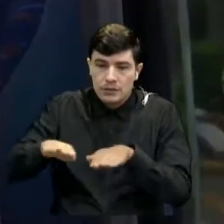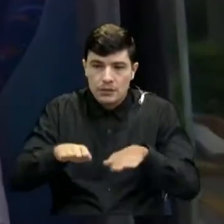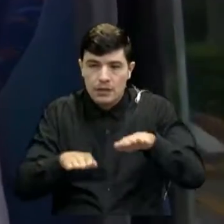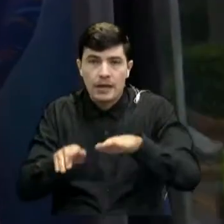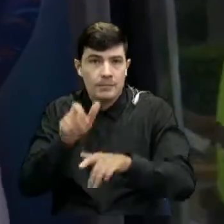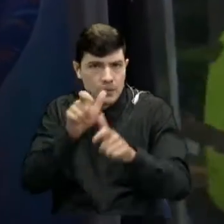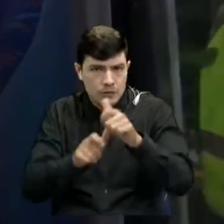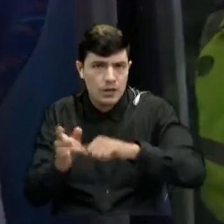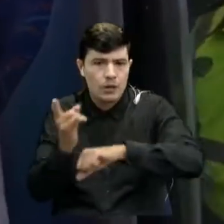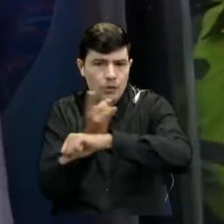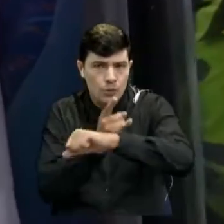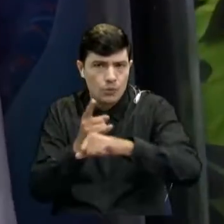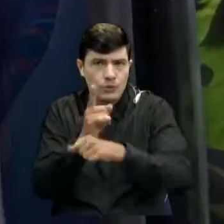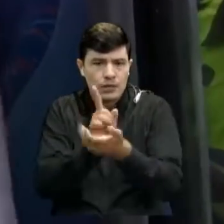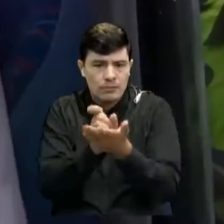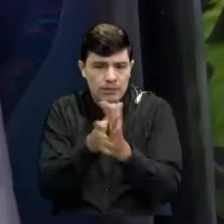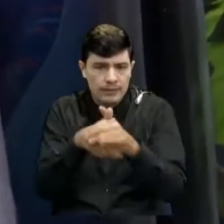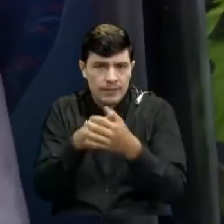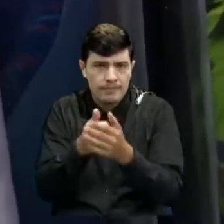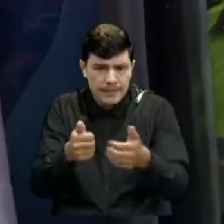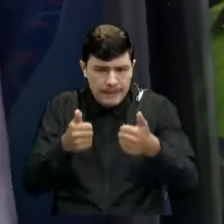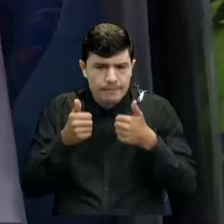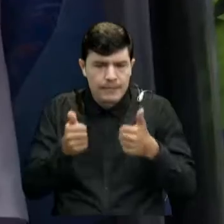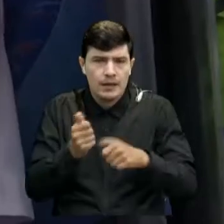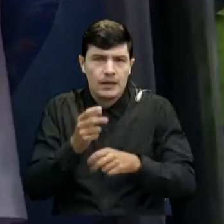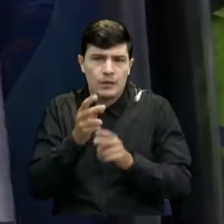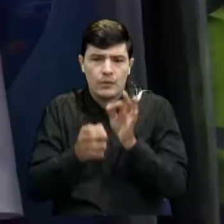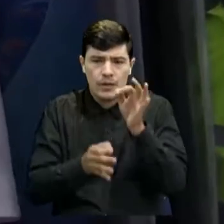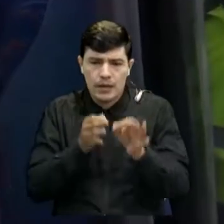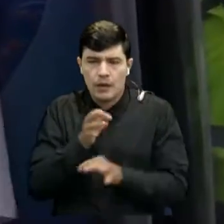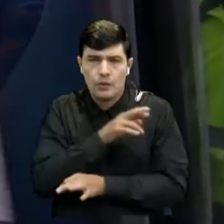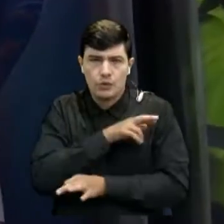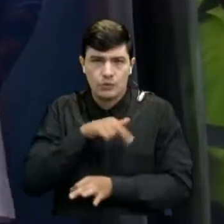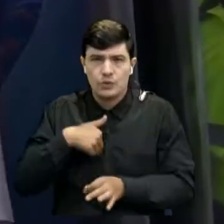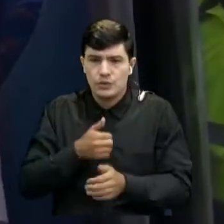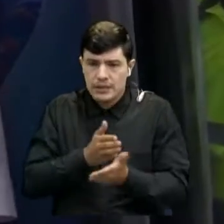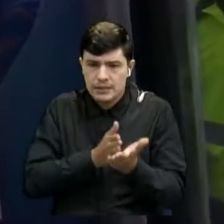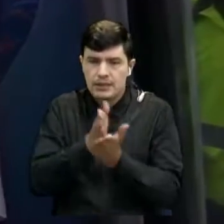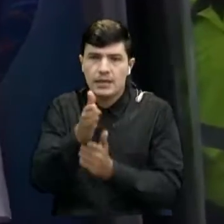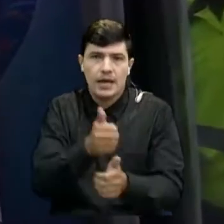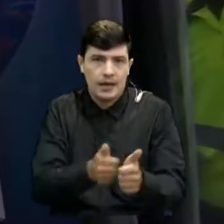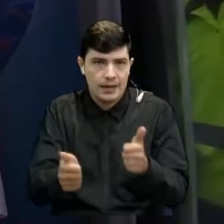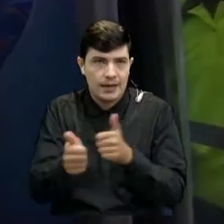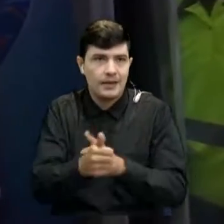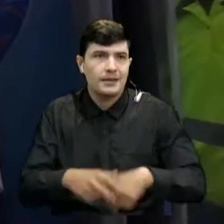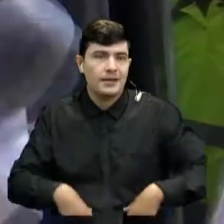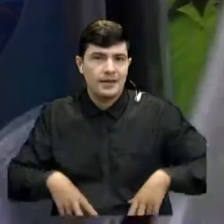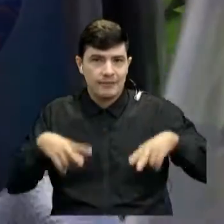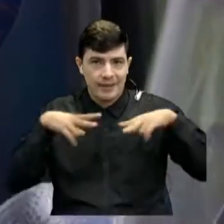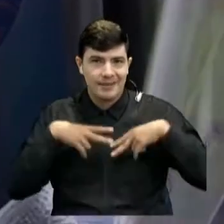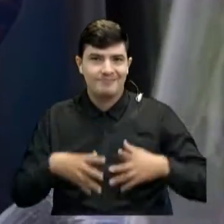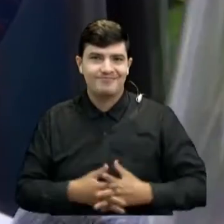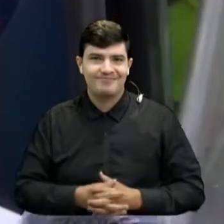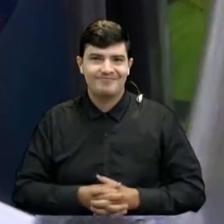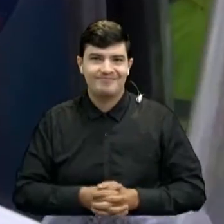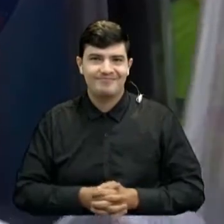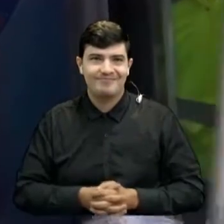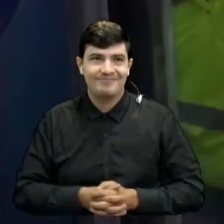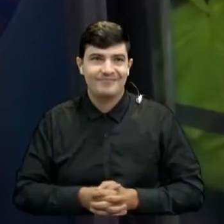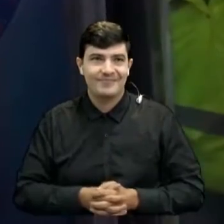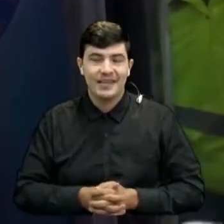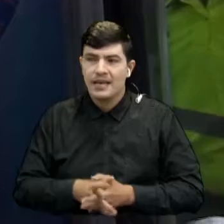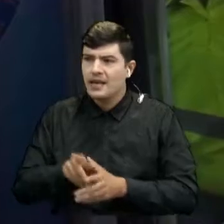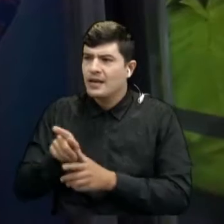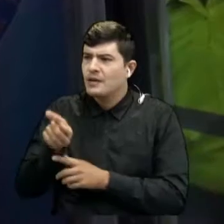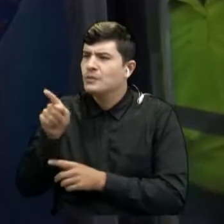su alcohol, bien cuidados y verá que pues, seguimos adelante. Mi Dios nos da mucha licencia de vida, gracias. La recomendación para los